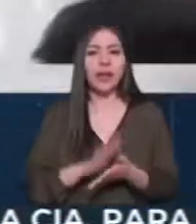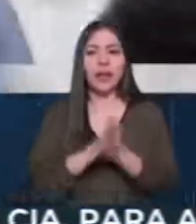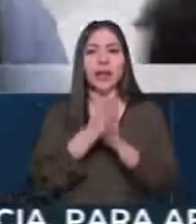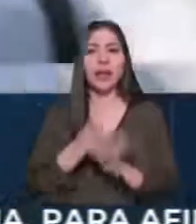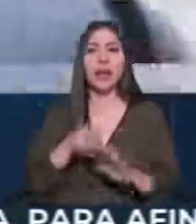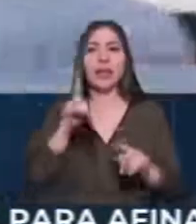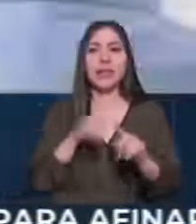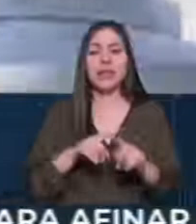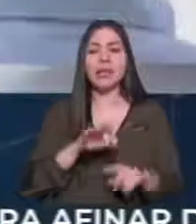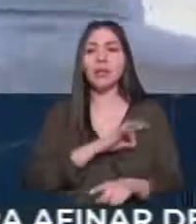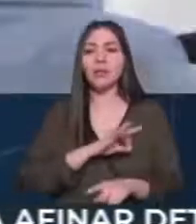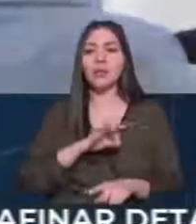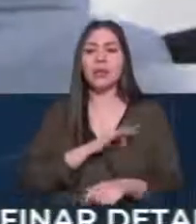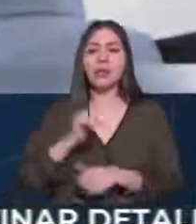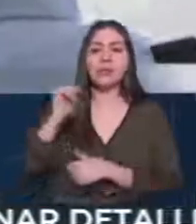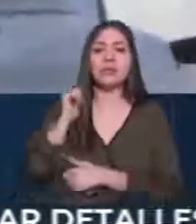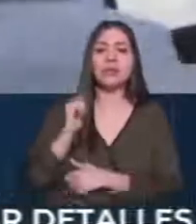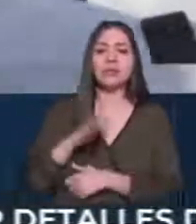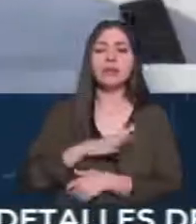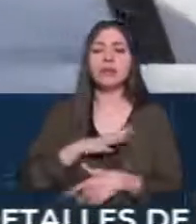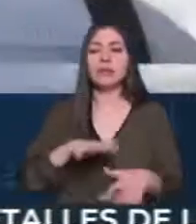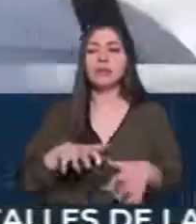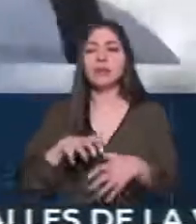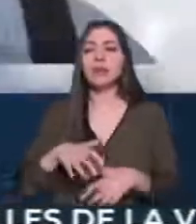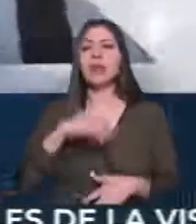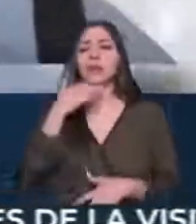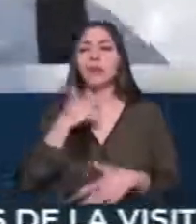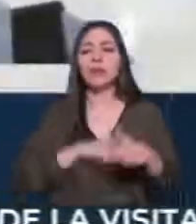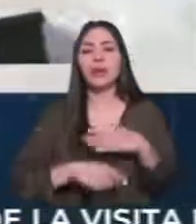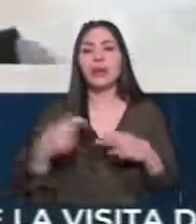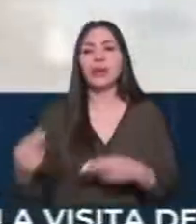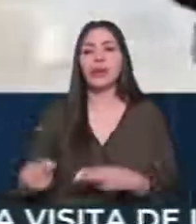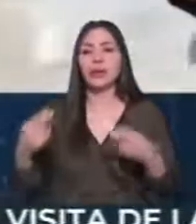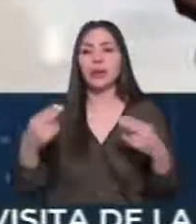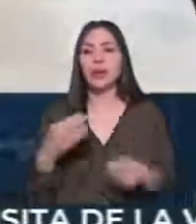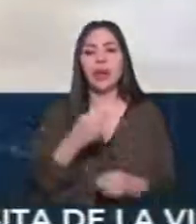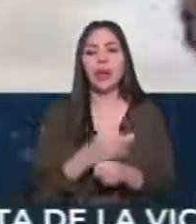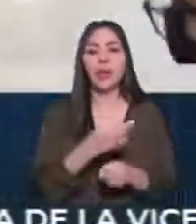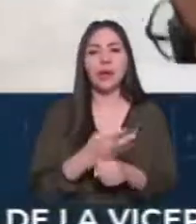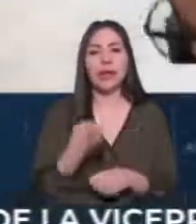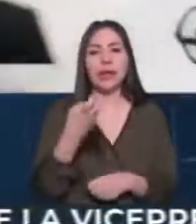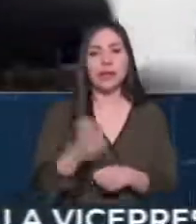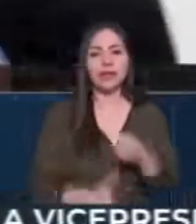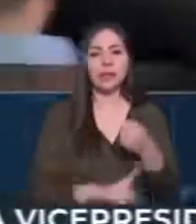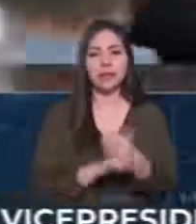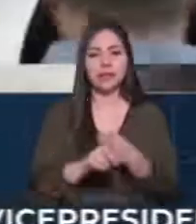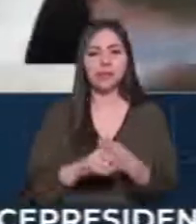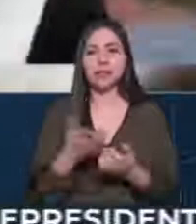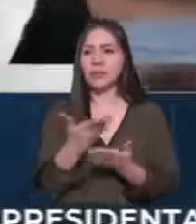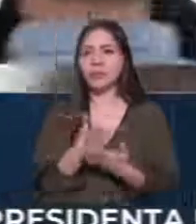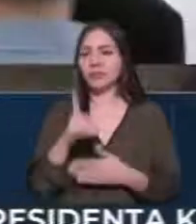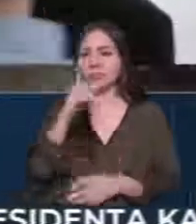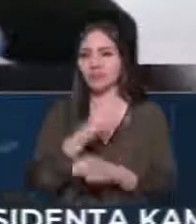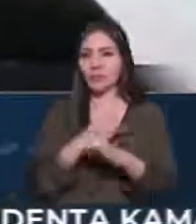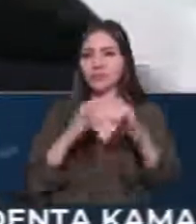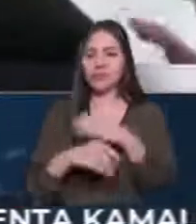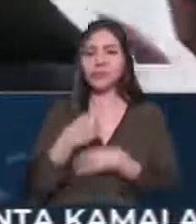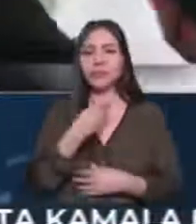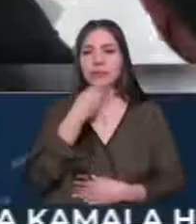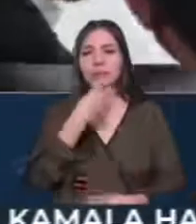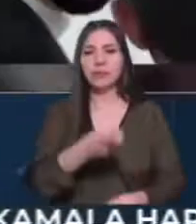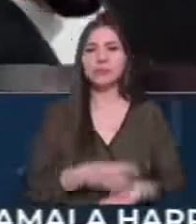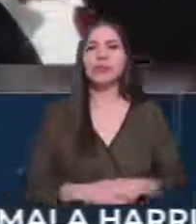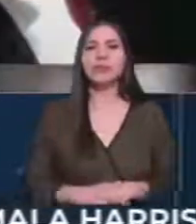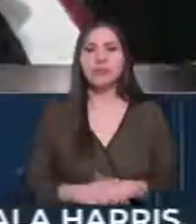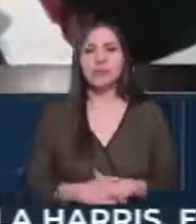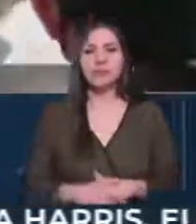privilegios, los negocios, la corrupción. Eso es lo que está en juego. Y te voy a decir nada más una cosa. Lo que le mete